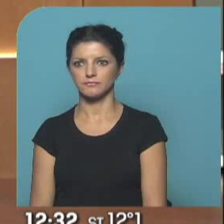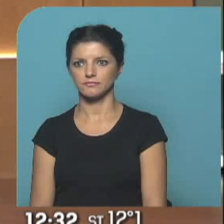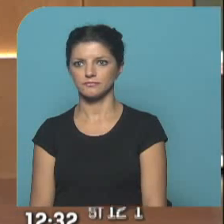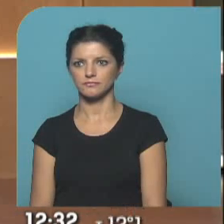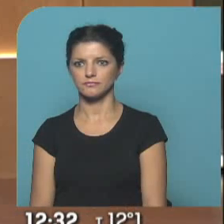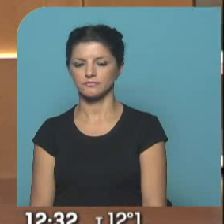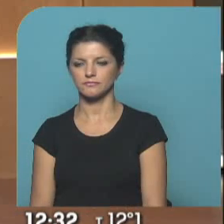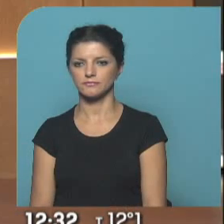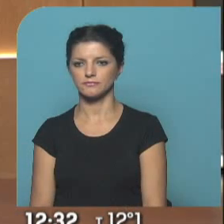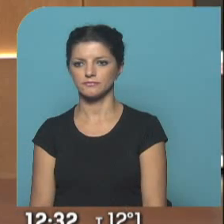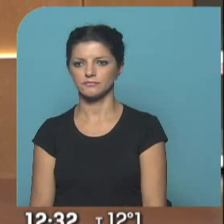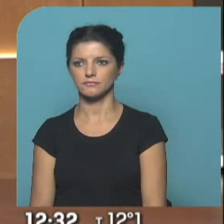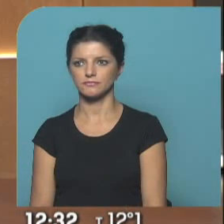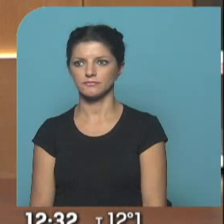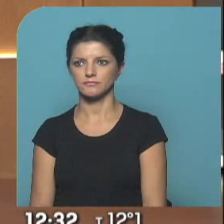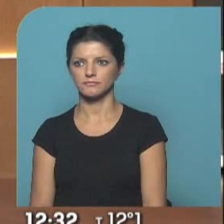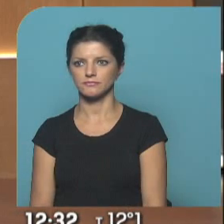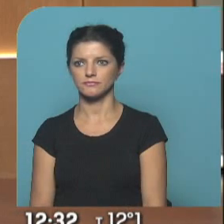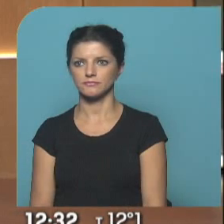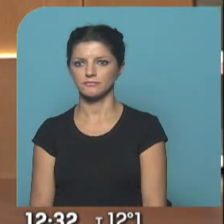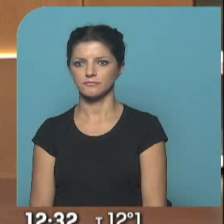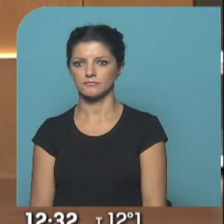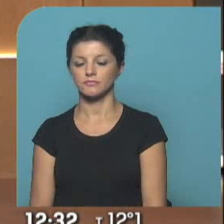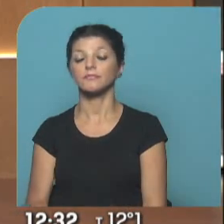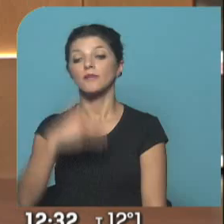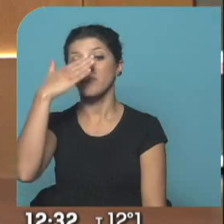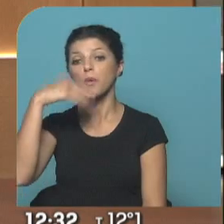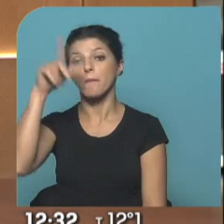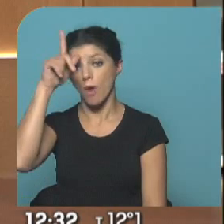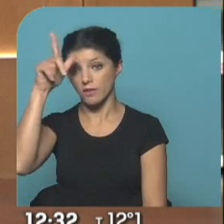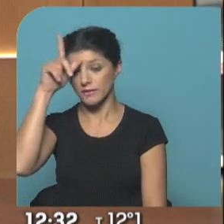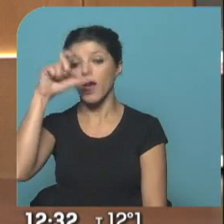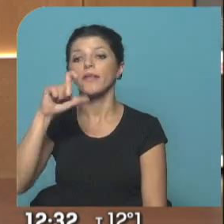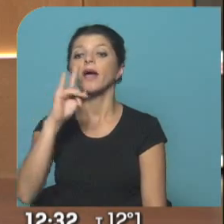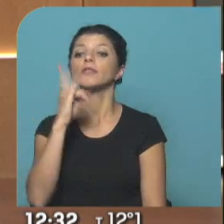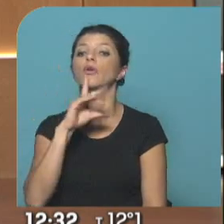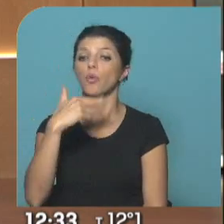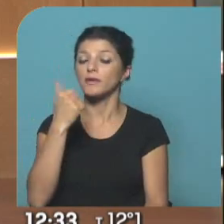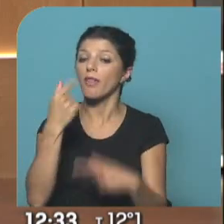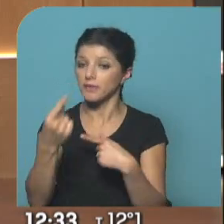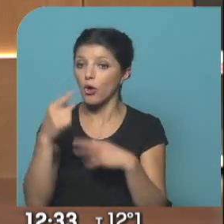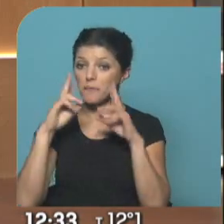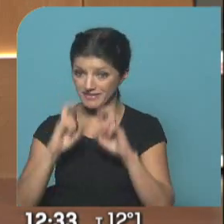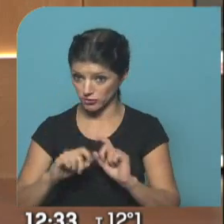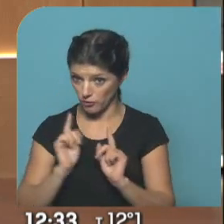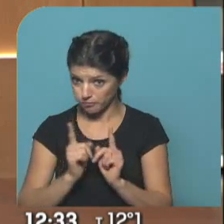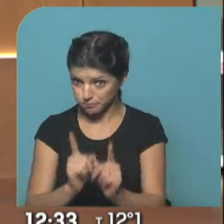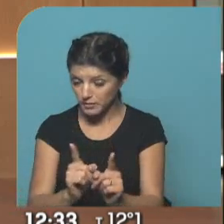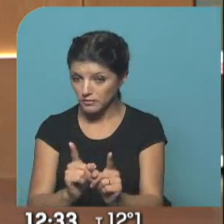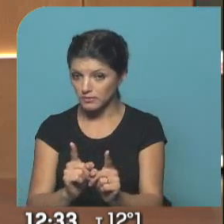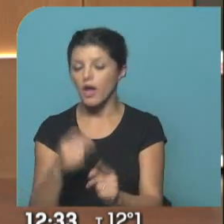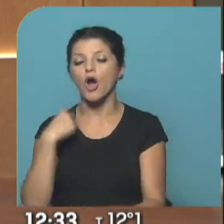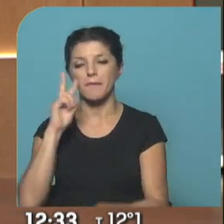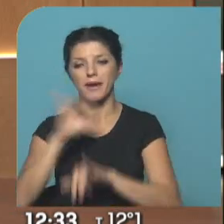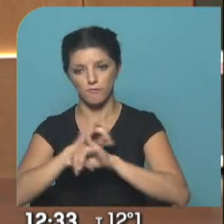la célula yihadista ya fue desarticulada. Sin embargo, la Policía Autonómica Catalana dice que la investigación continúa. Vemos un